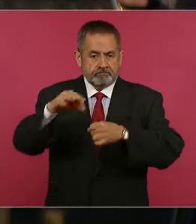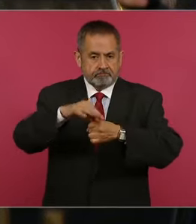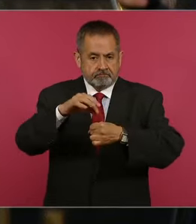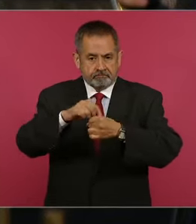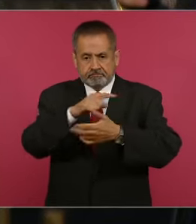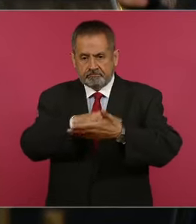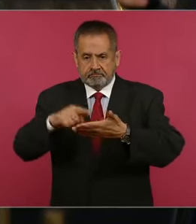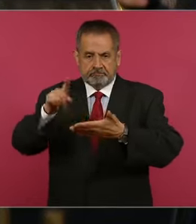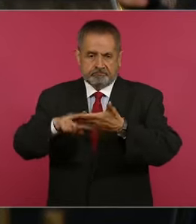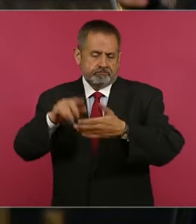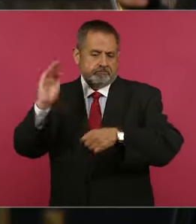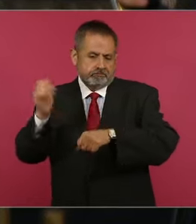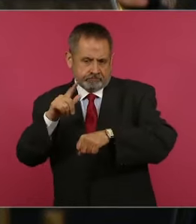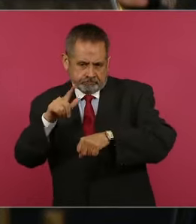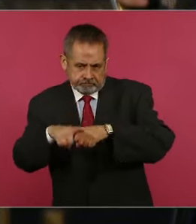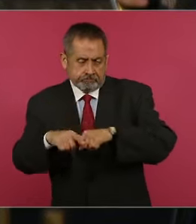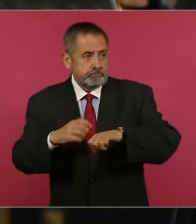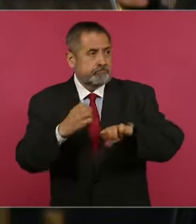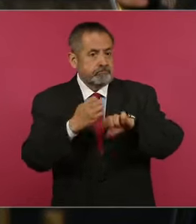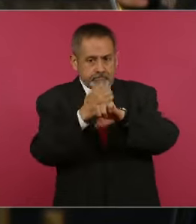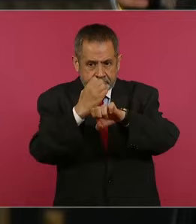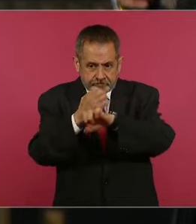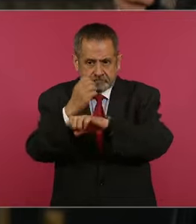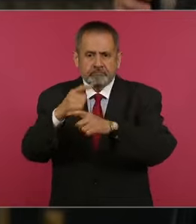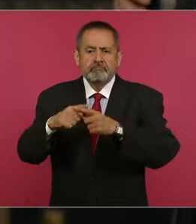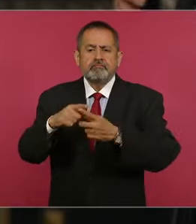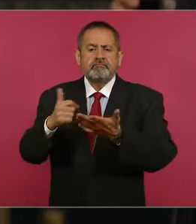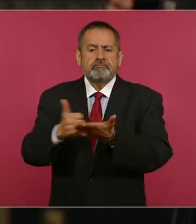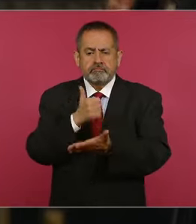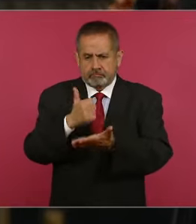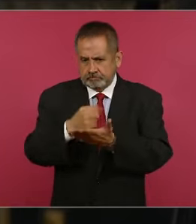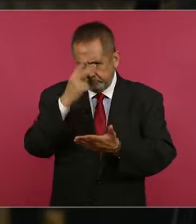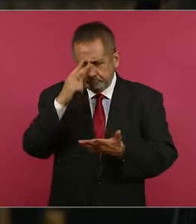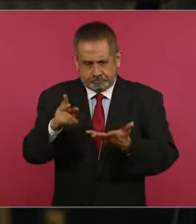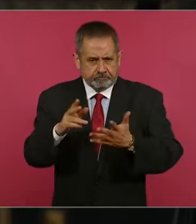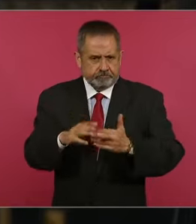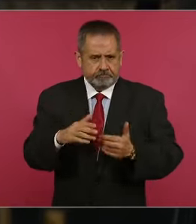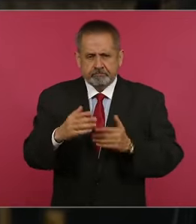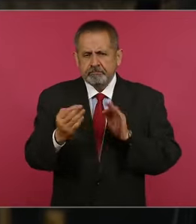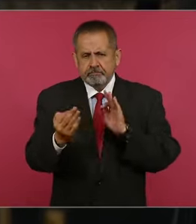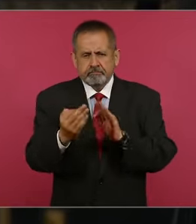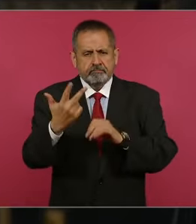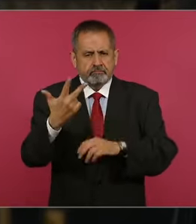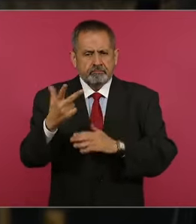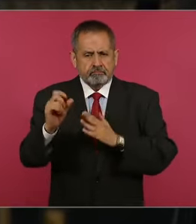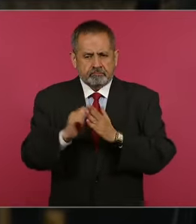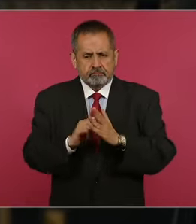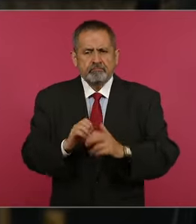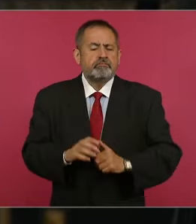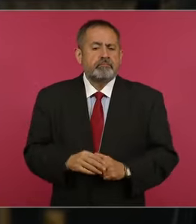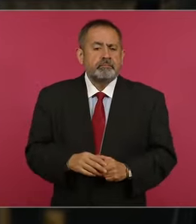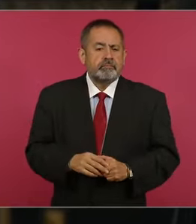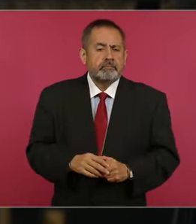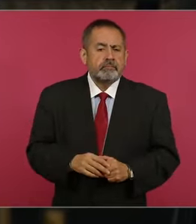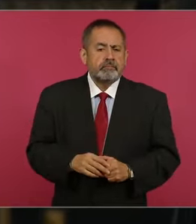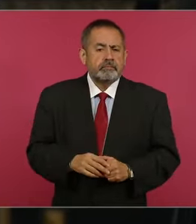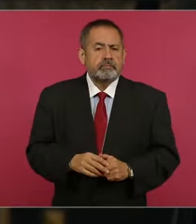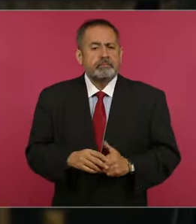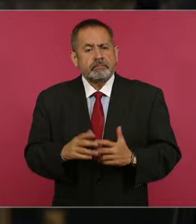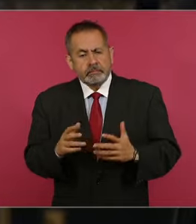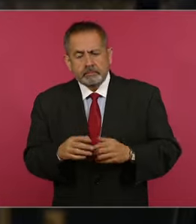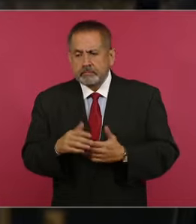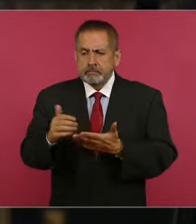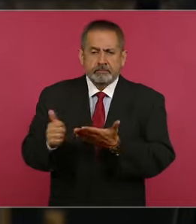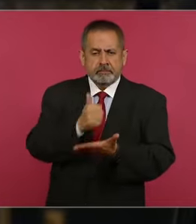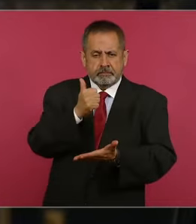entidades, también en la Ciudad de México, y a pesar de que ha estado la